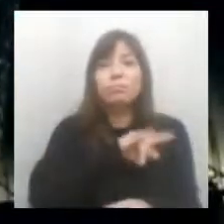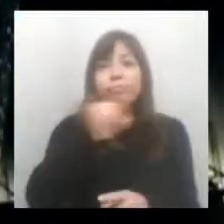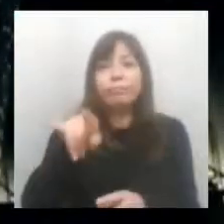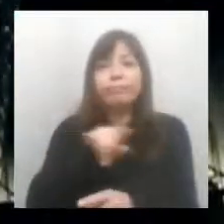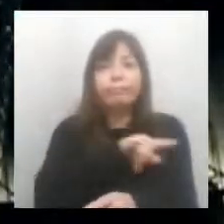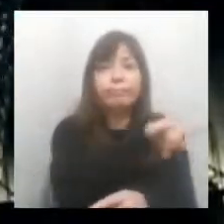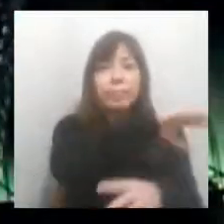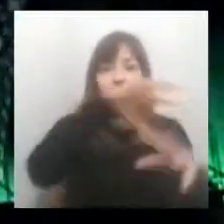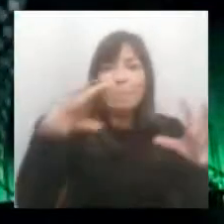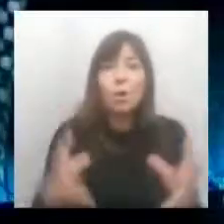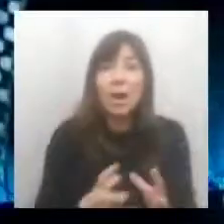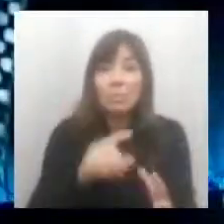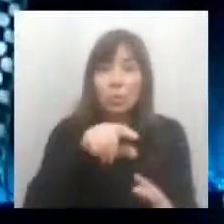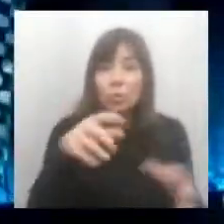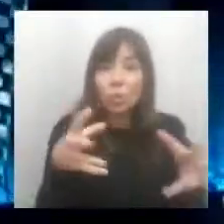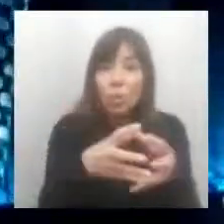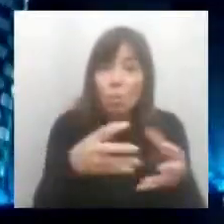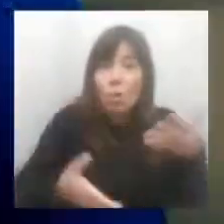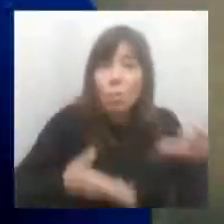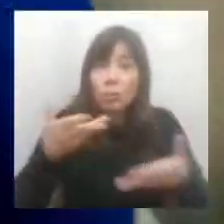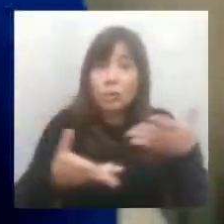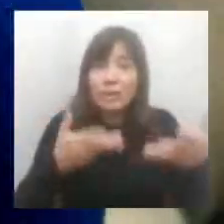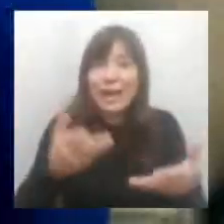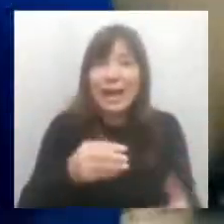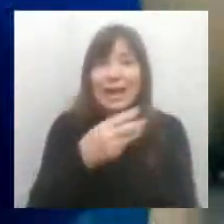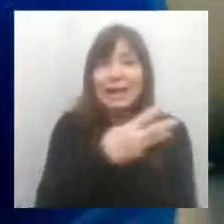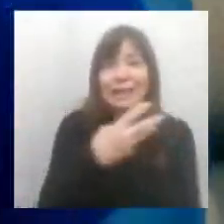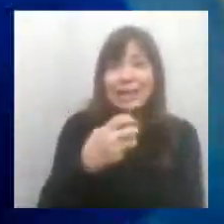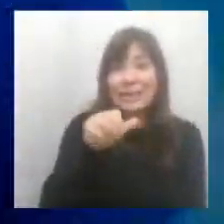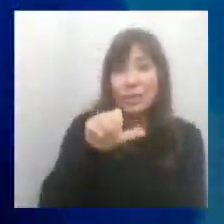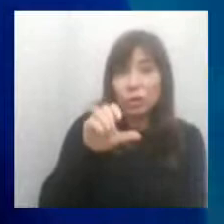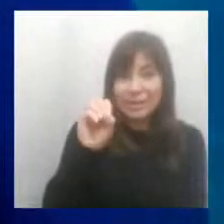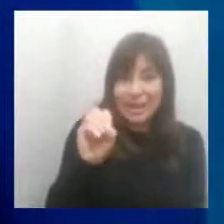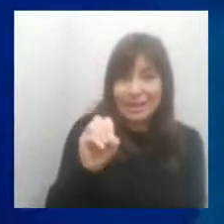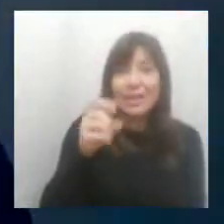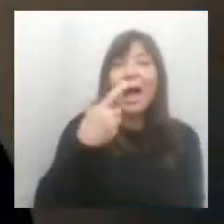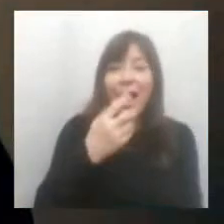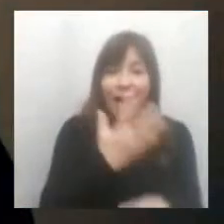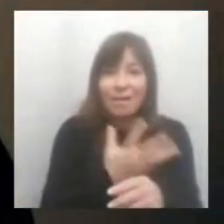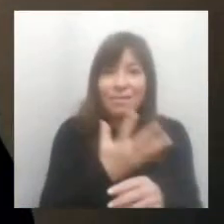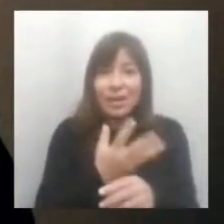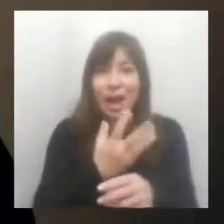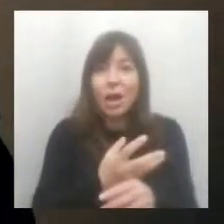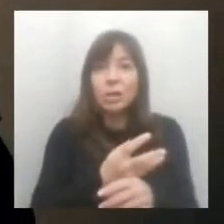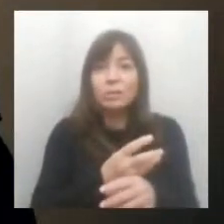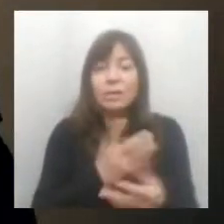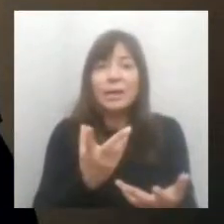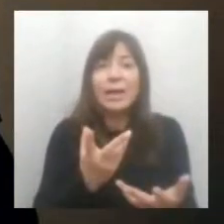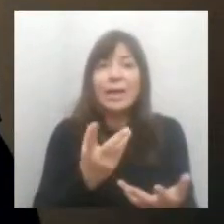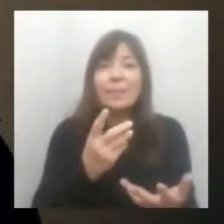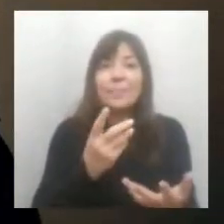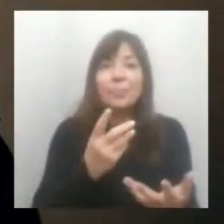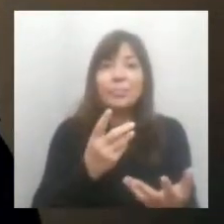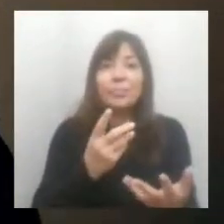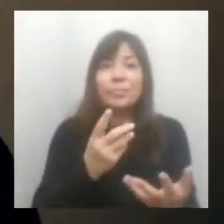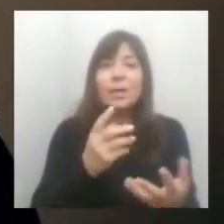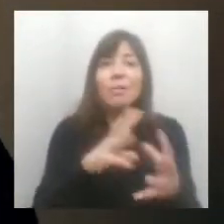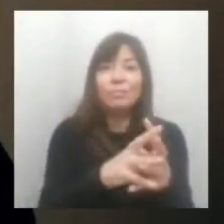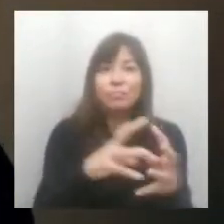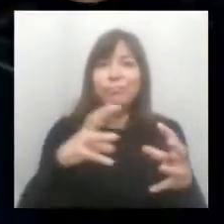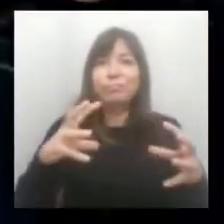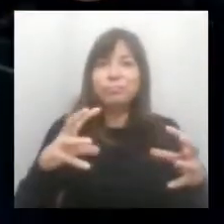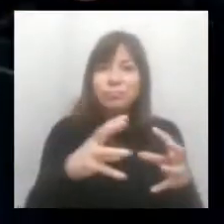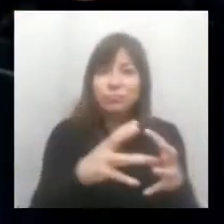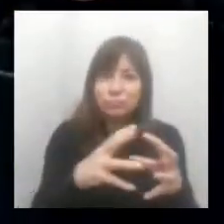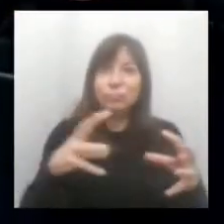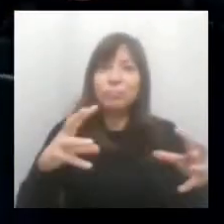estaba construido ya bajo la tecnología de estas esferas. Y una persona que estuvo en esa construcción fue este ingeniero, Chuck